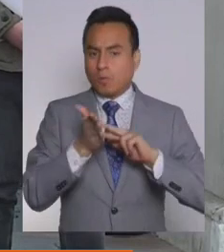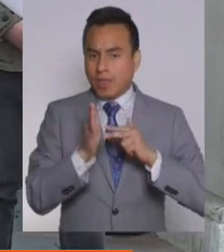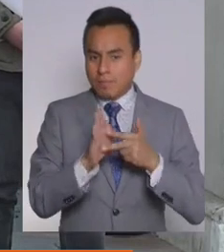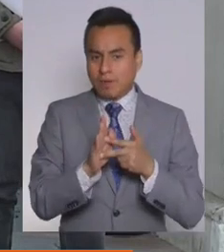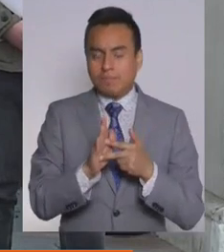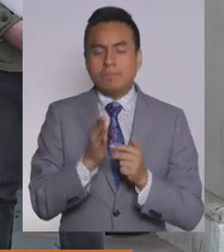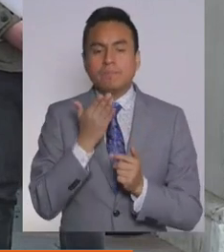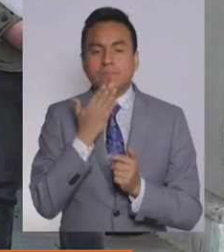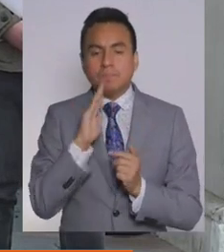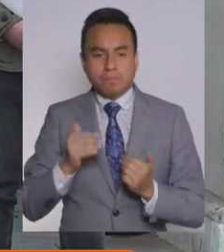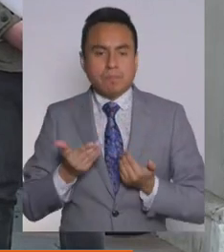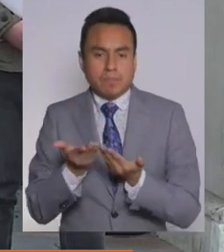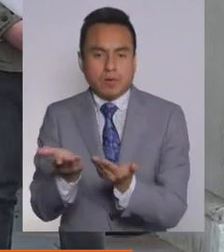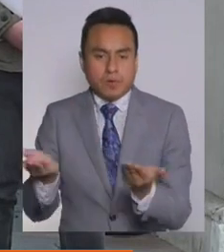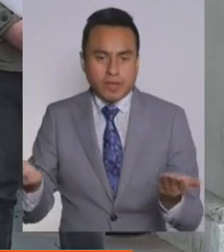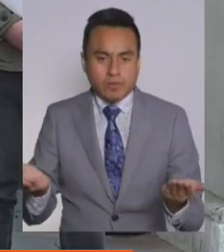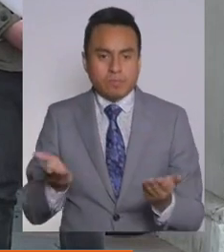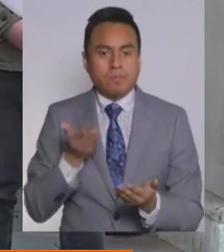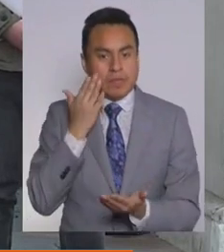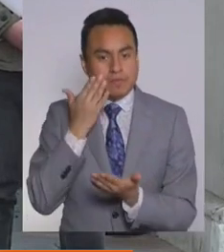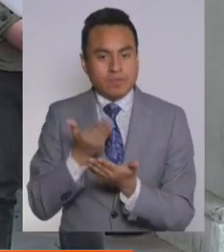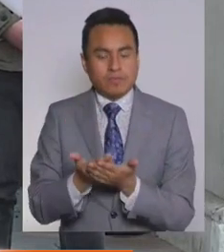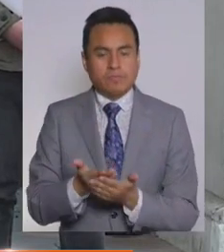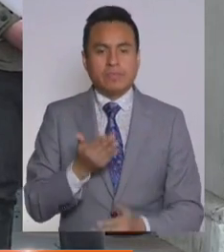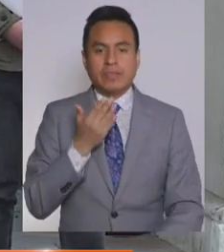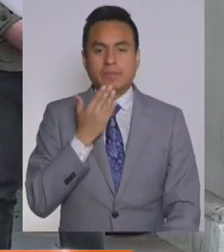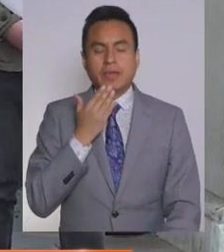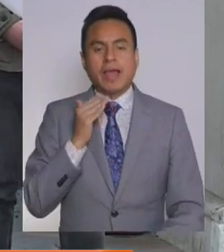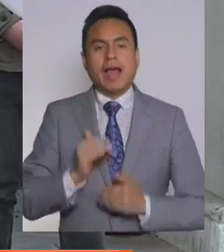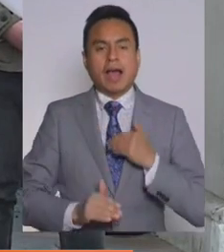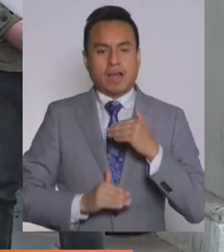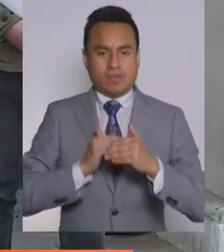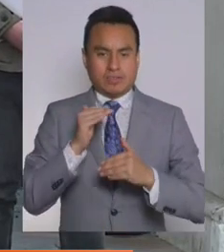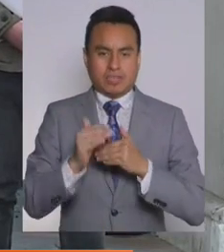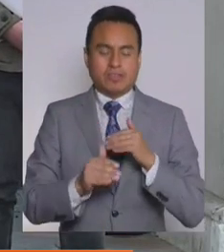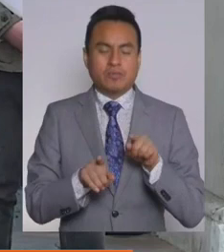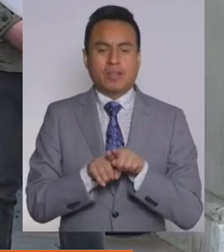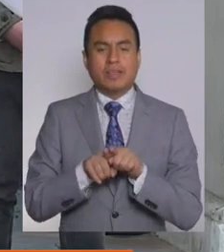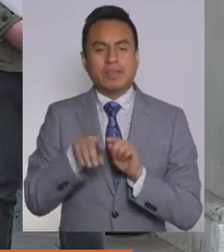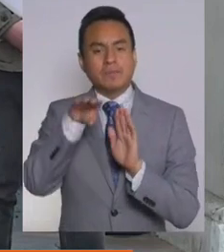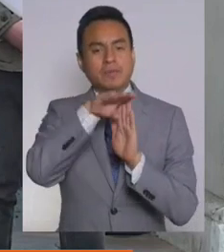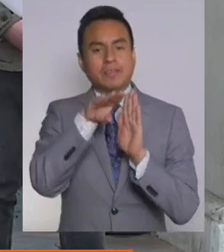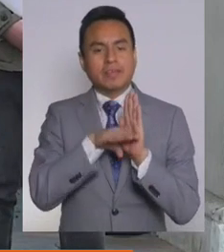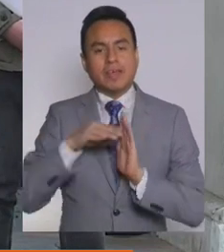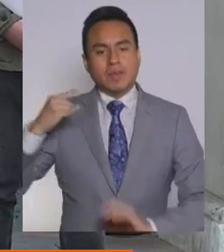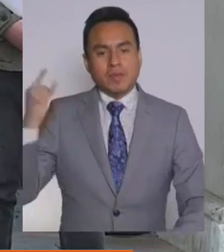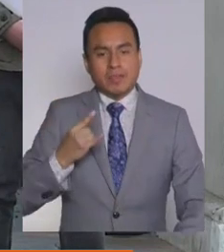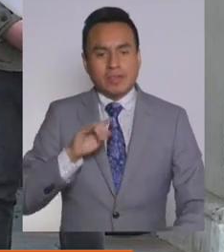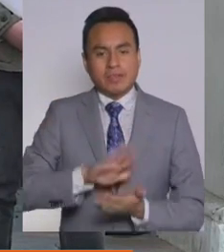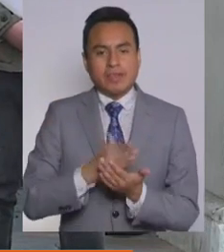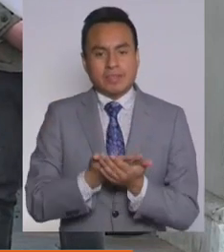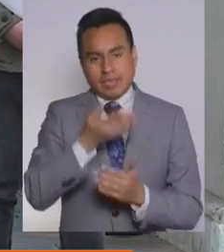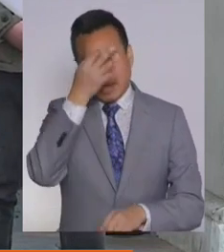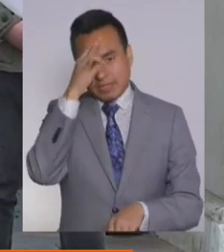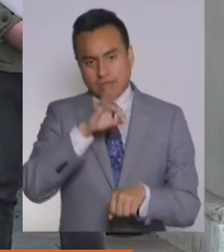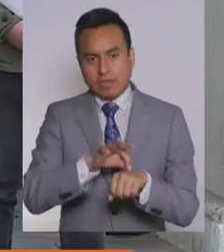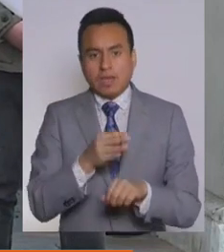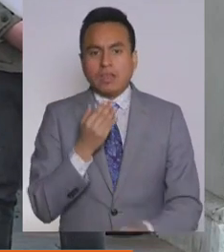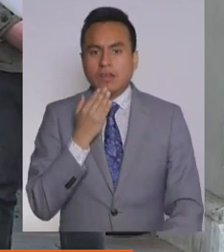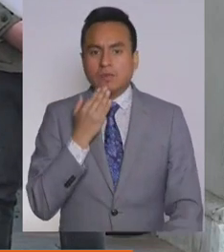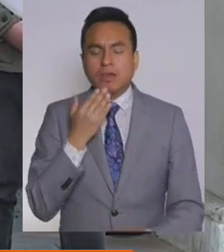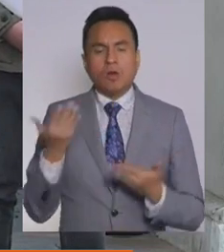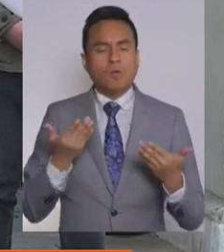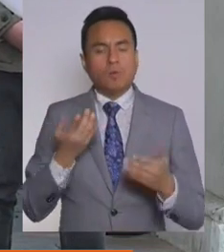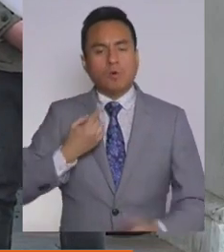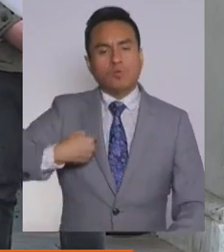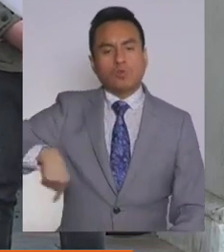que ha ido mejorando. Y también ir avanzando en las medidas de emergencia sanitaria, pero también cómo vamos abriendo